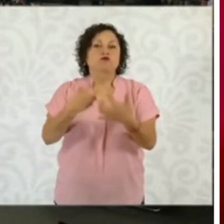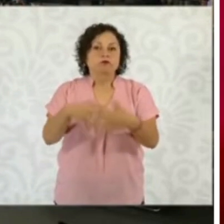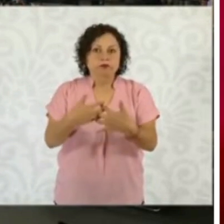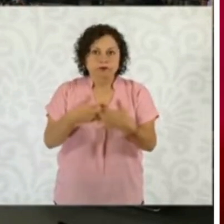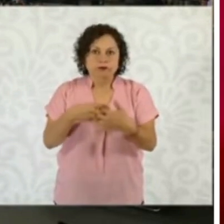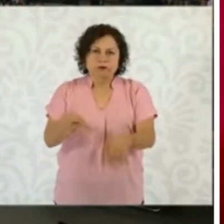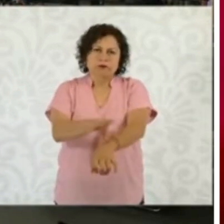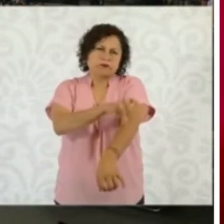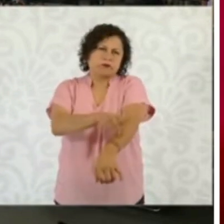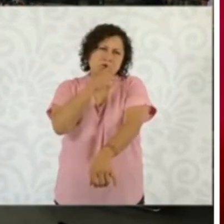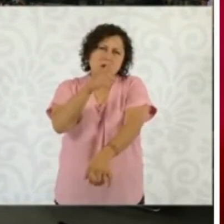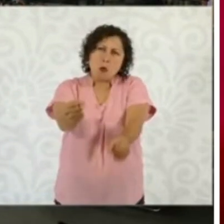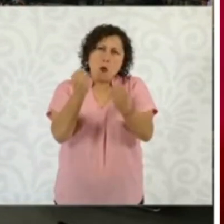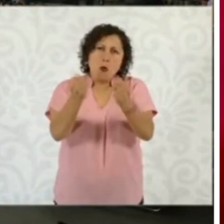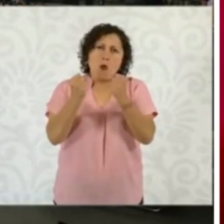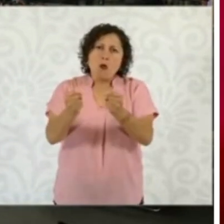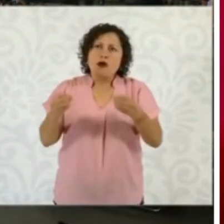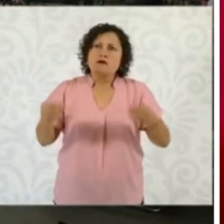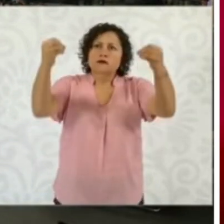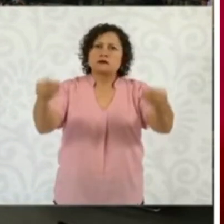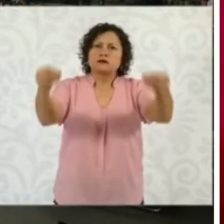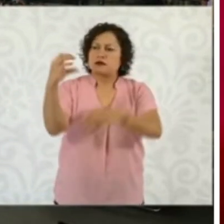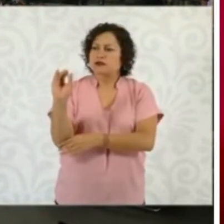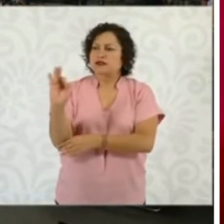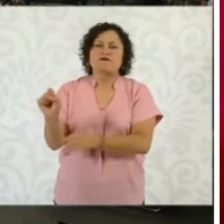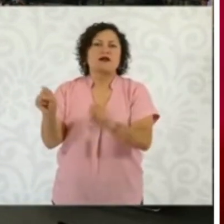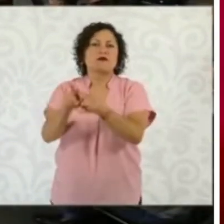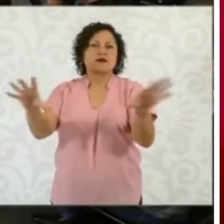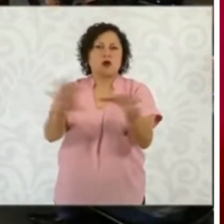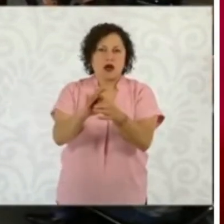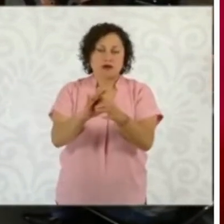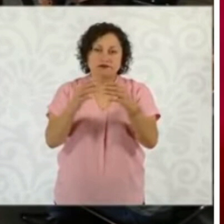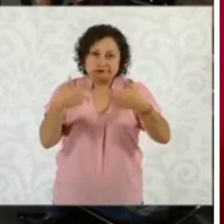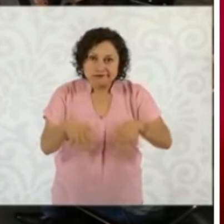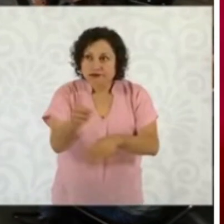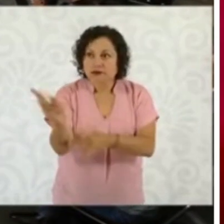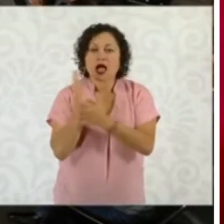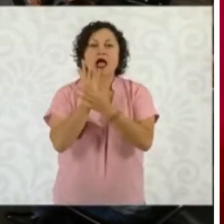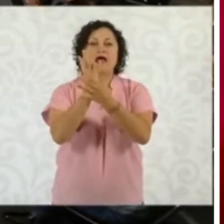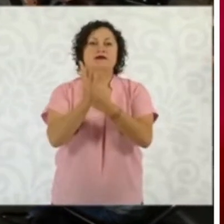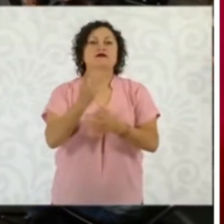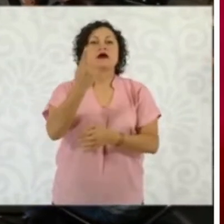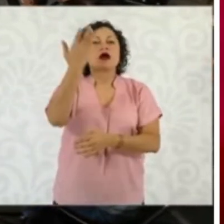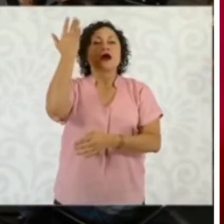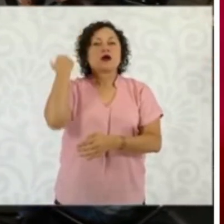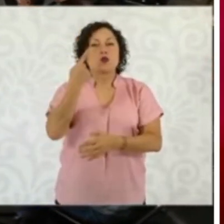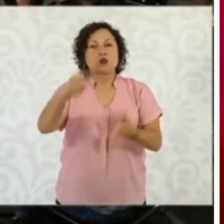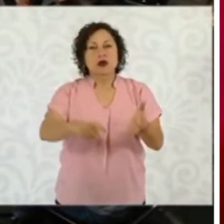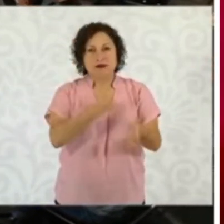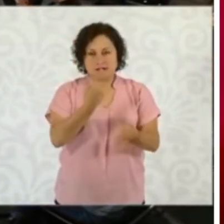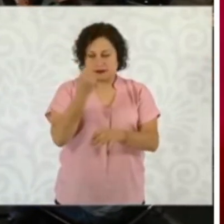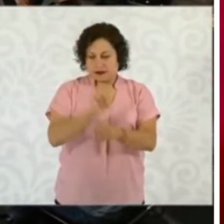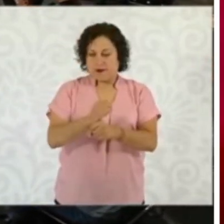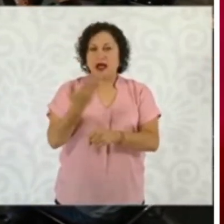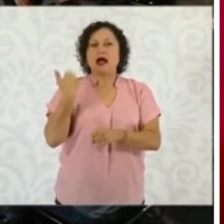irregular de distintos postes de la Comisión Federal de Electricidad. De hecho, también se ha hablado de un operativo que se dio hace unas